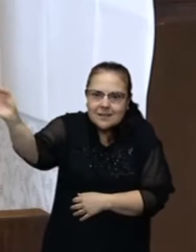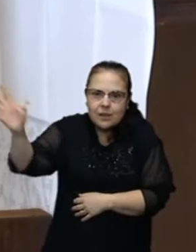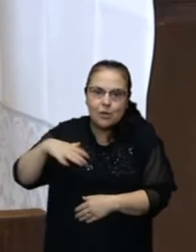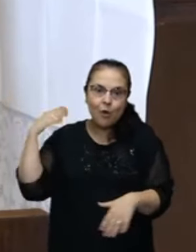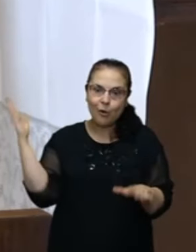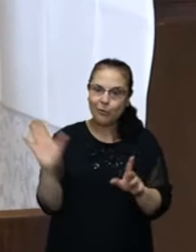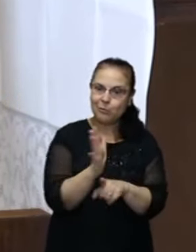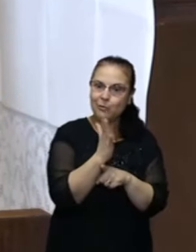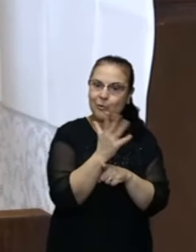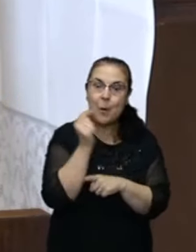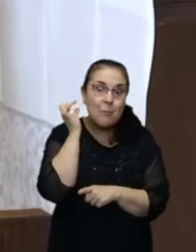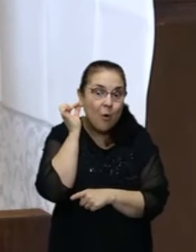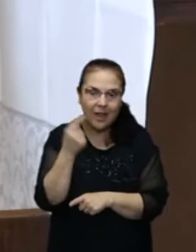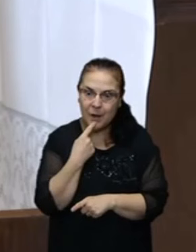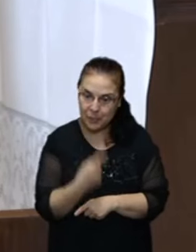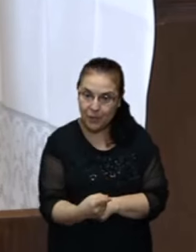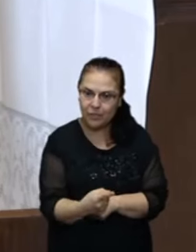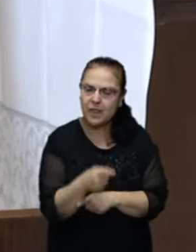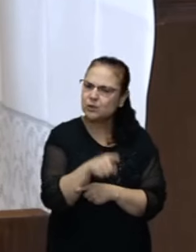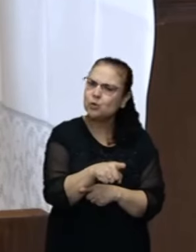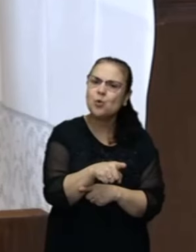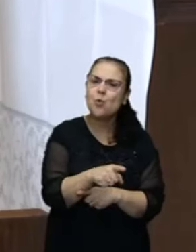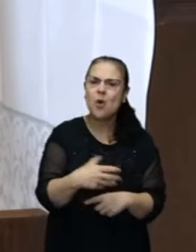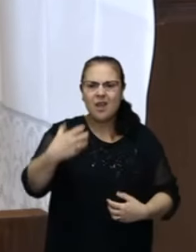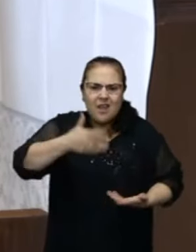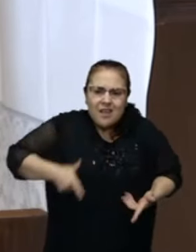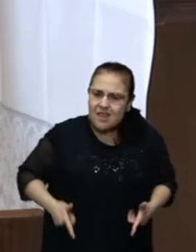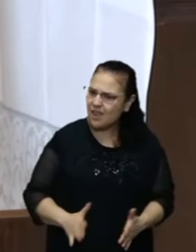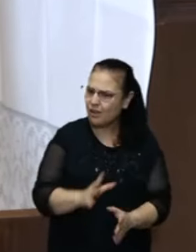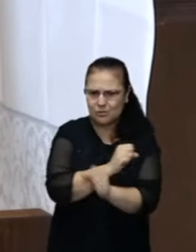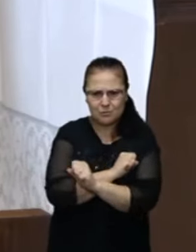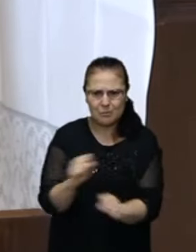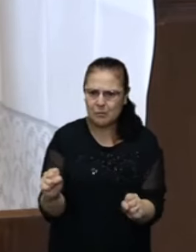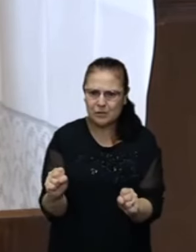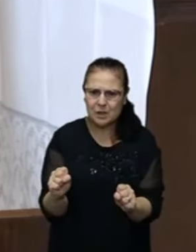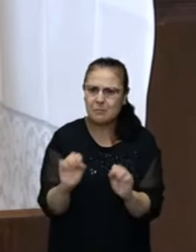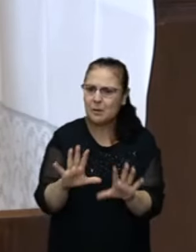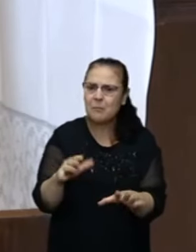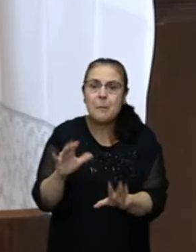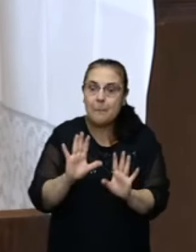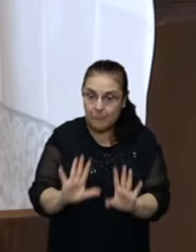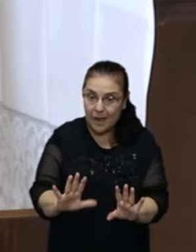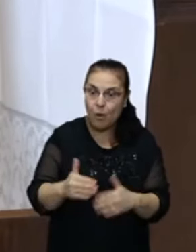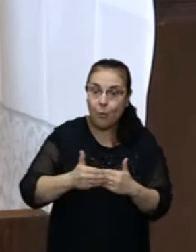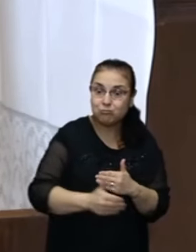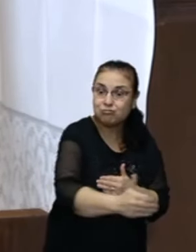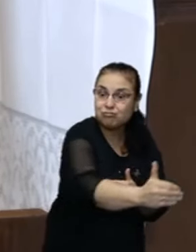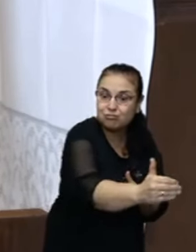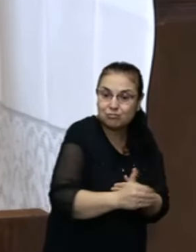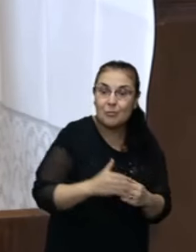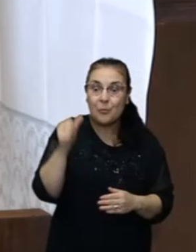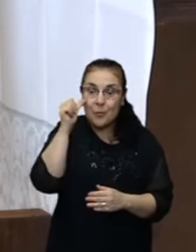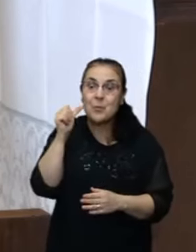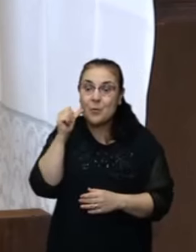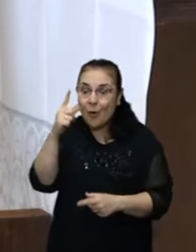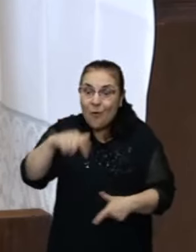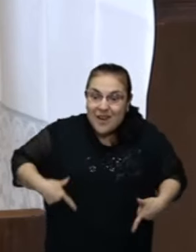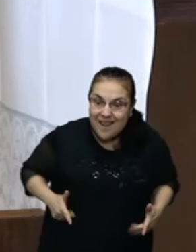y le dijo: eres estéril y no has engendrado, pero concebirás y darás a luz un